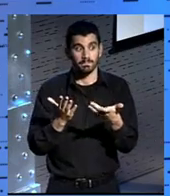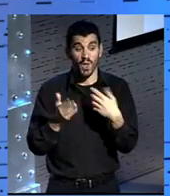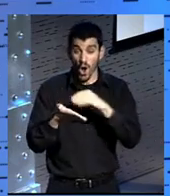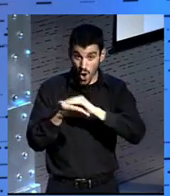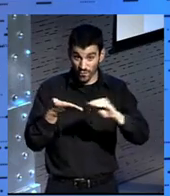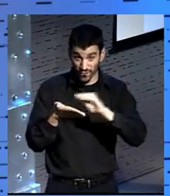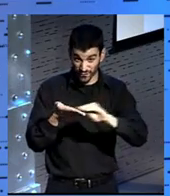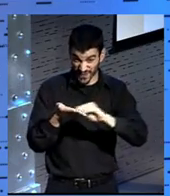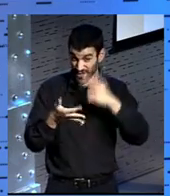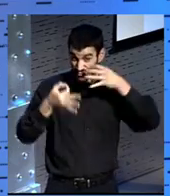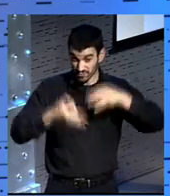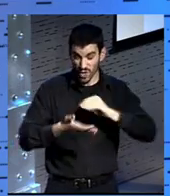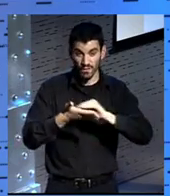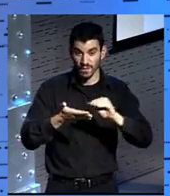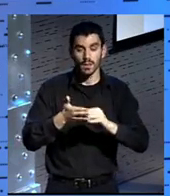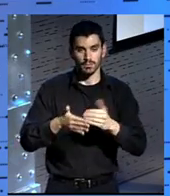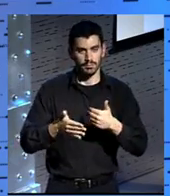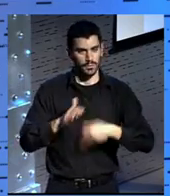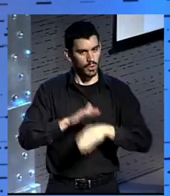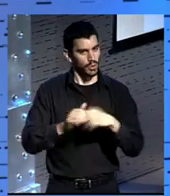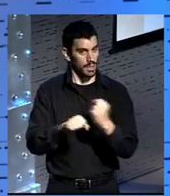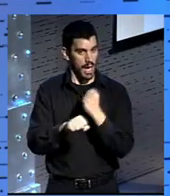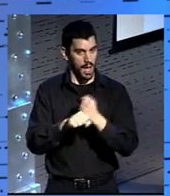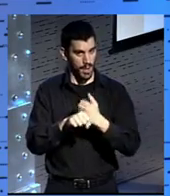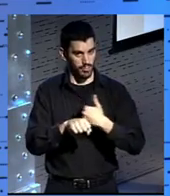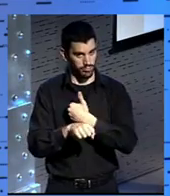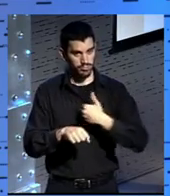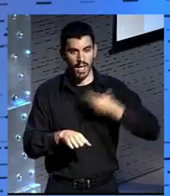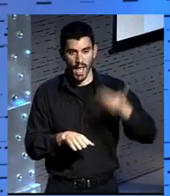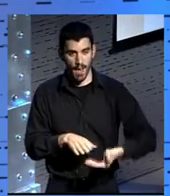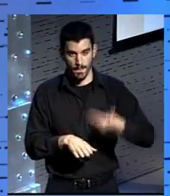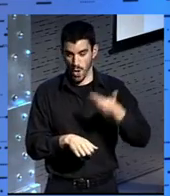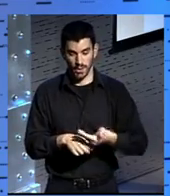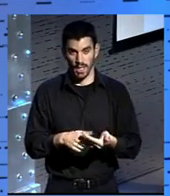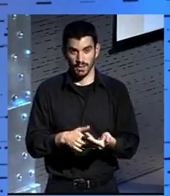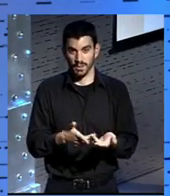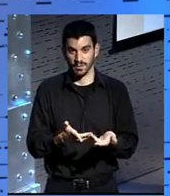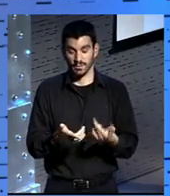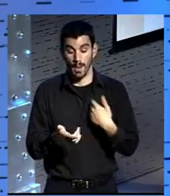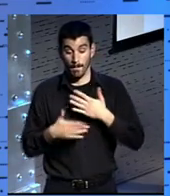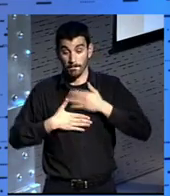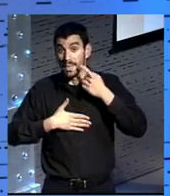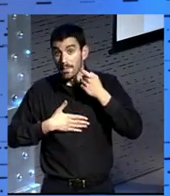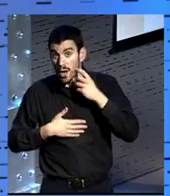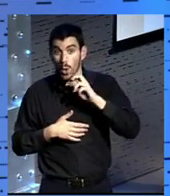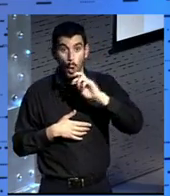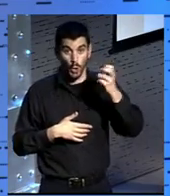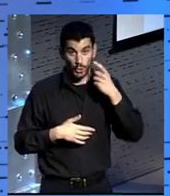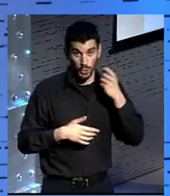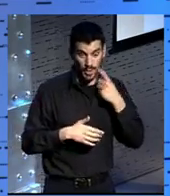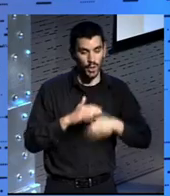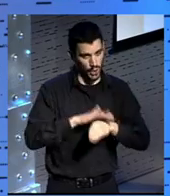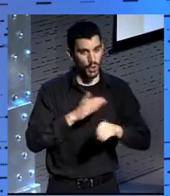van a continuar teniendo un rol fundamental en nuestra estrategia y en la de casi todos los bancos, al menos en España, durante mucho